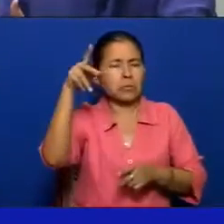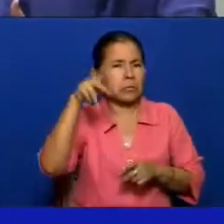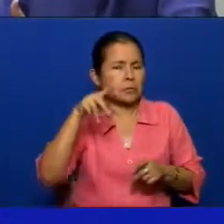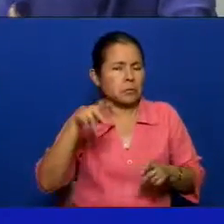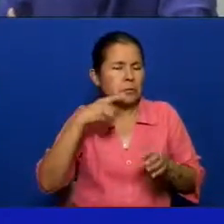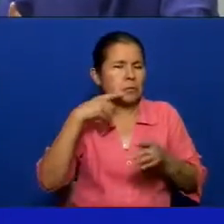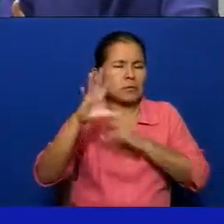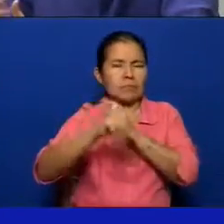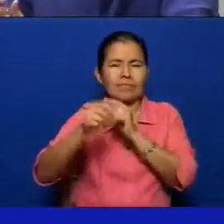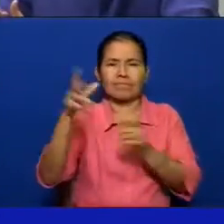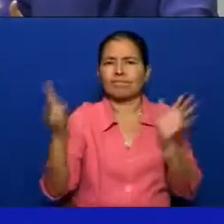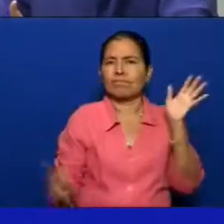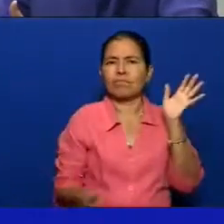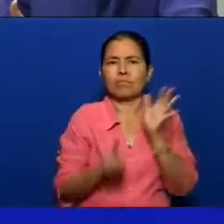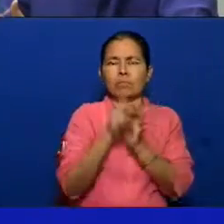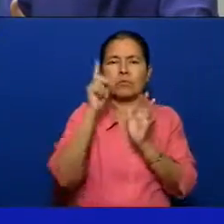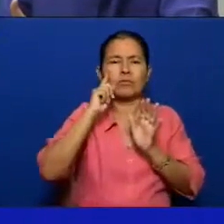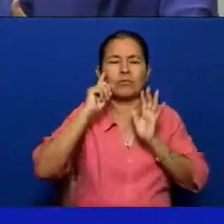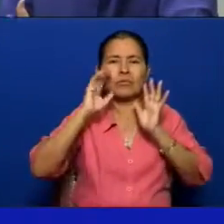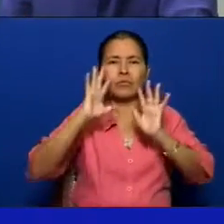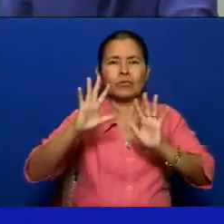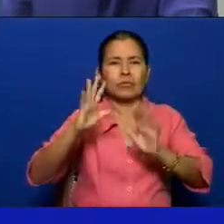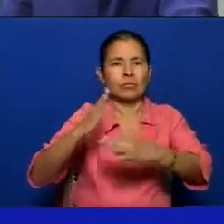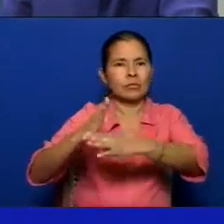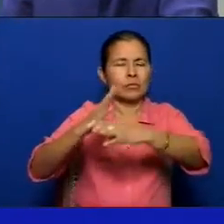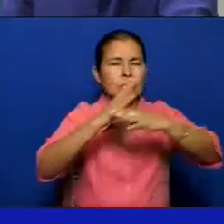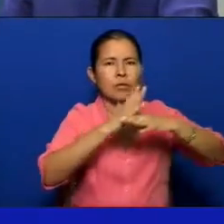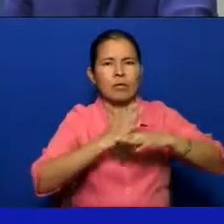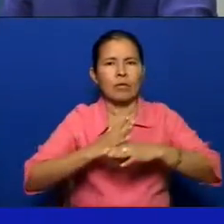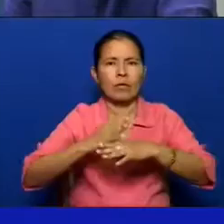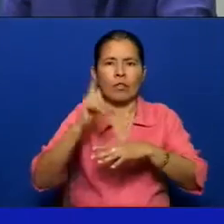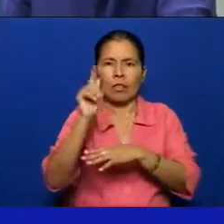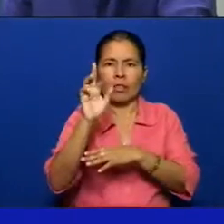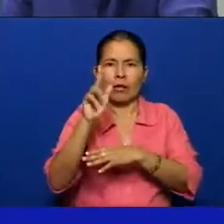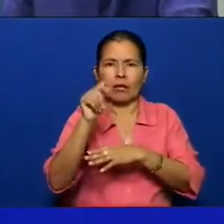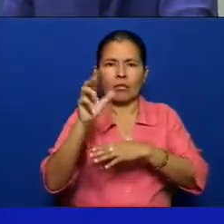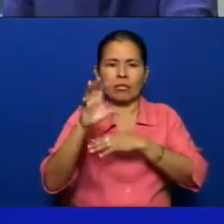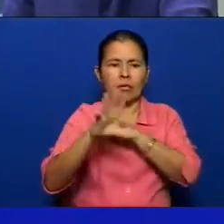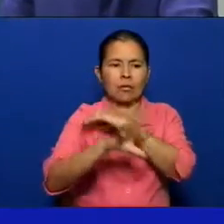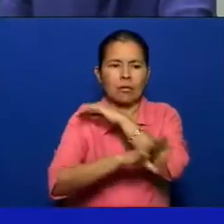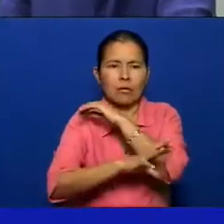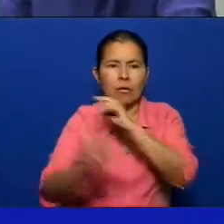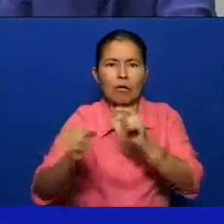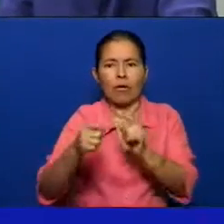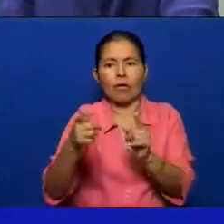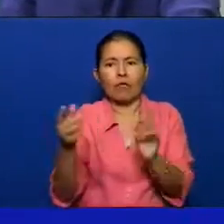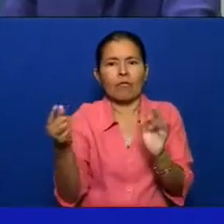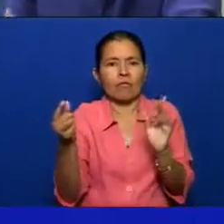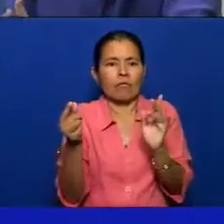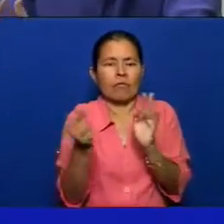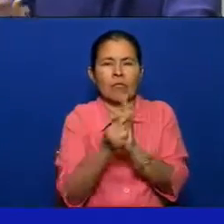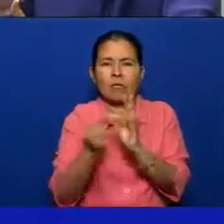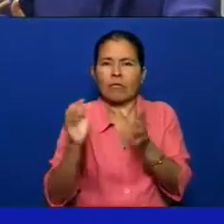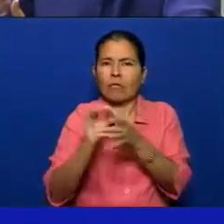y sanciona la trata de personas con fines de matrimonio simulado, matrimonio forzado,